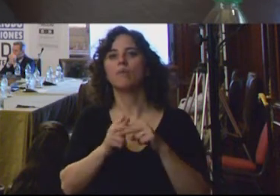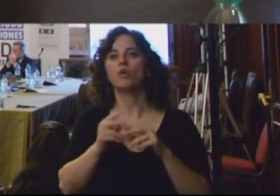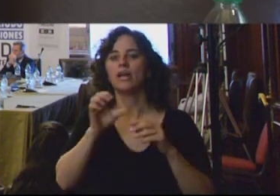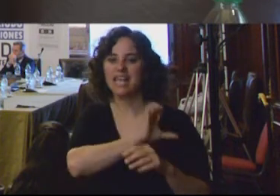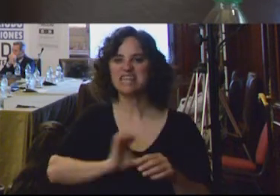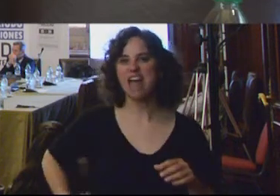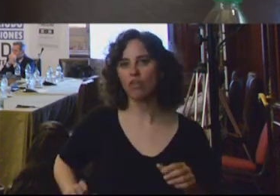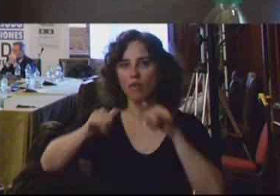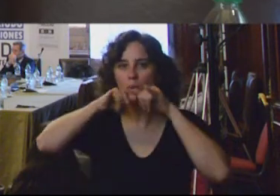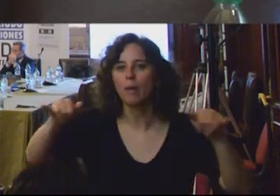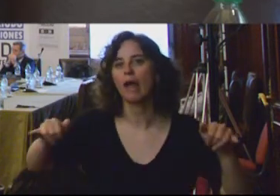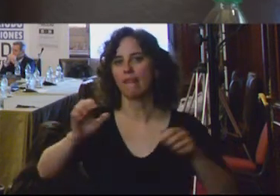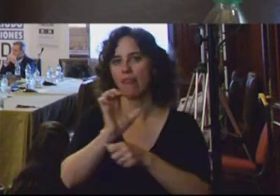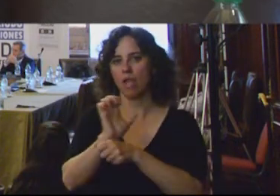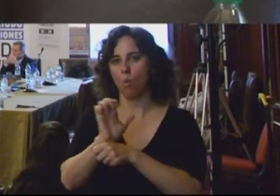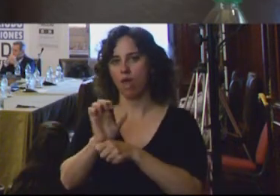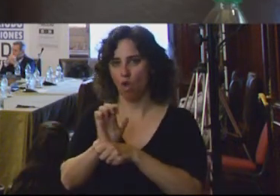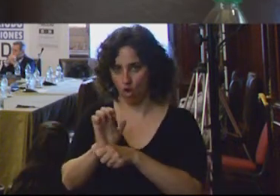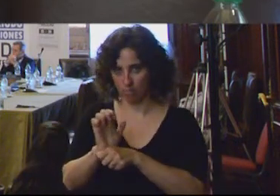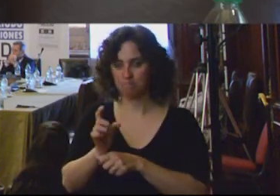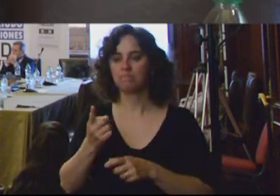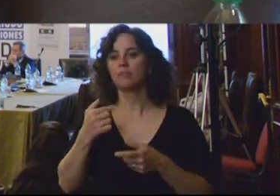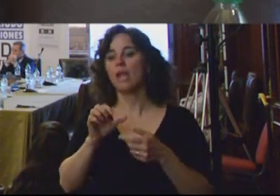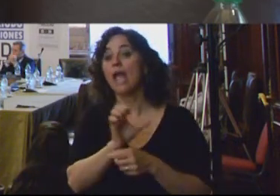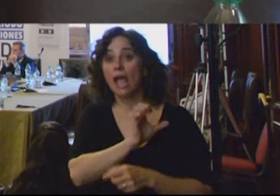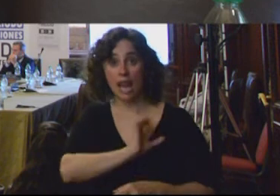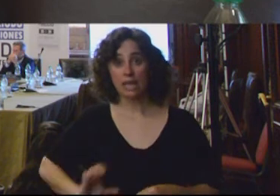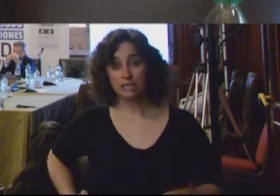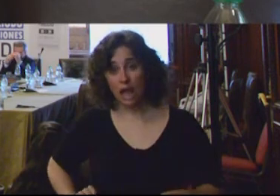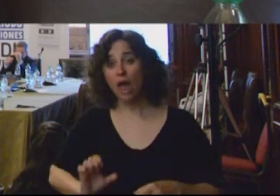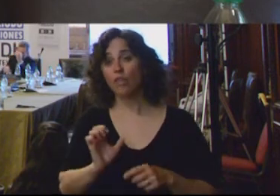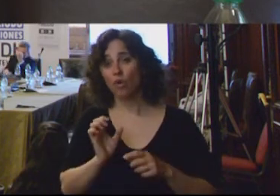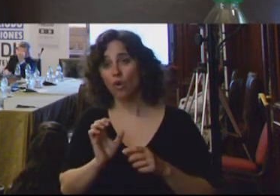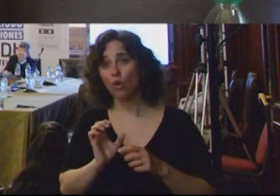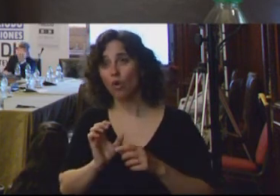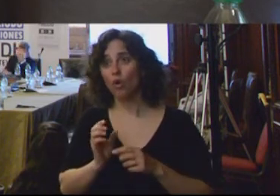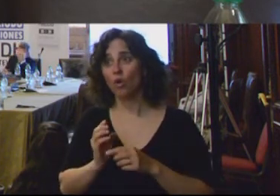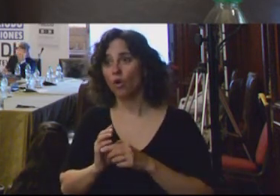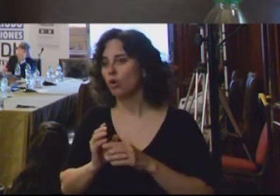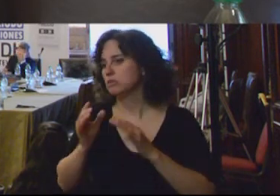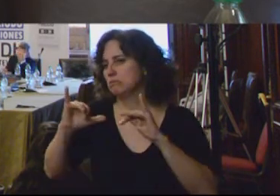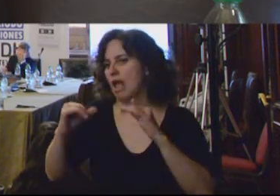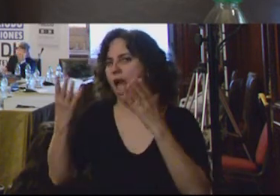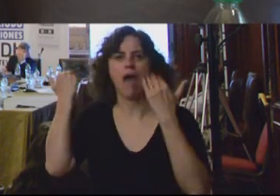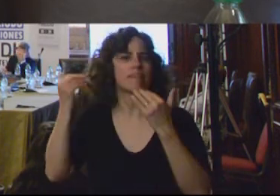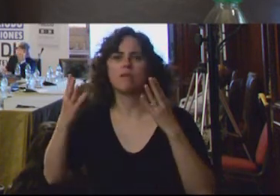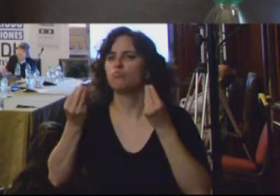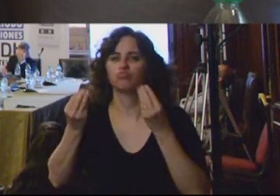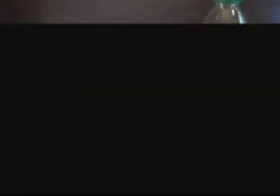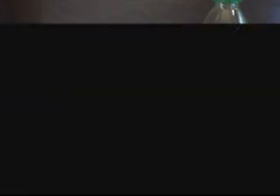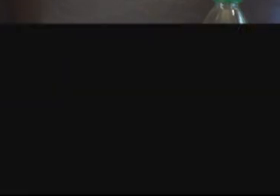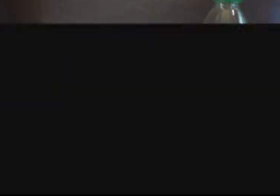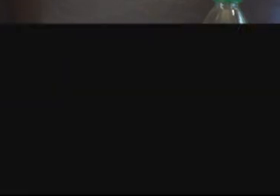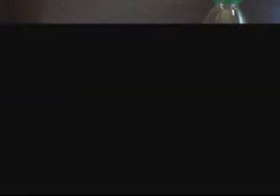propaganda en el Ecuador, en la cual el Estado invadía absolutamente todos los espacios, incluso de